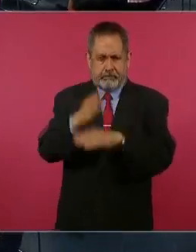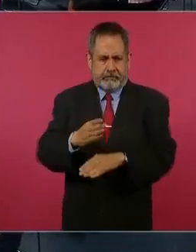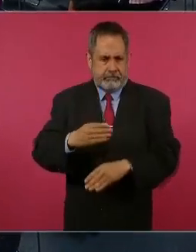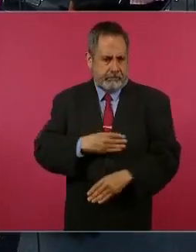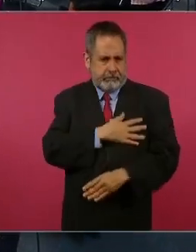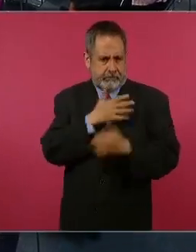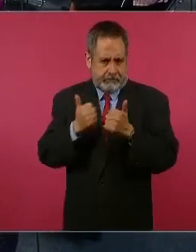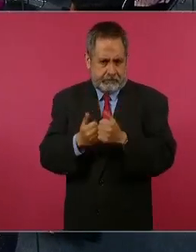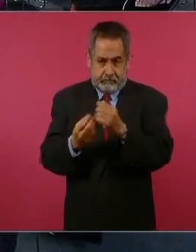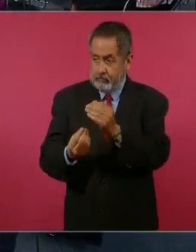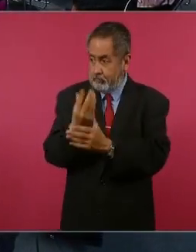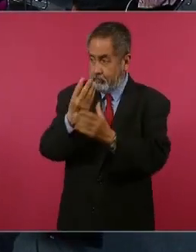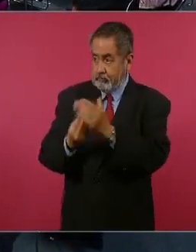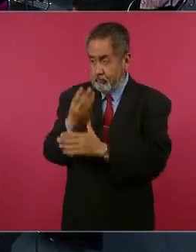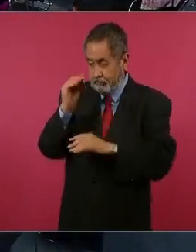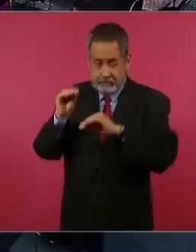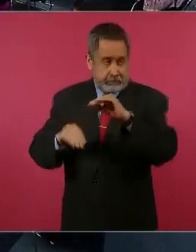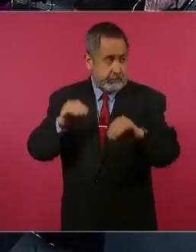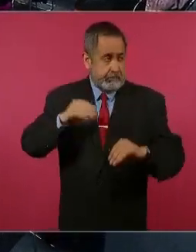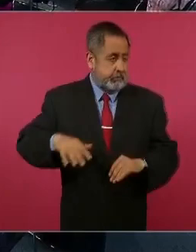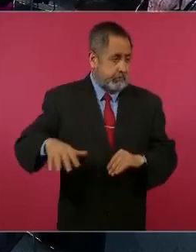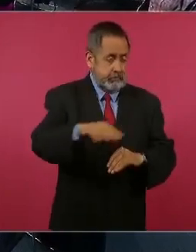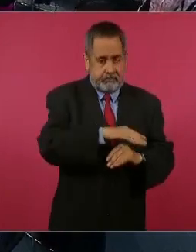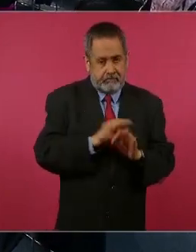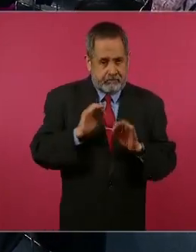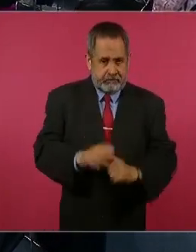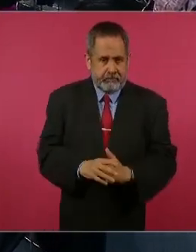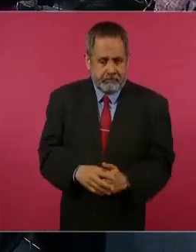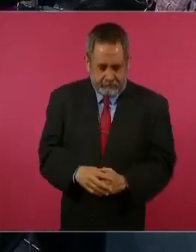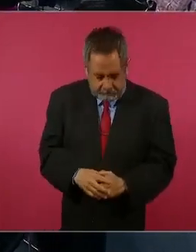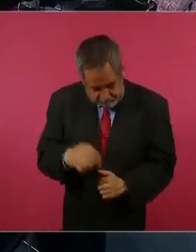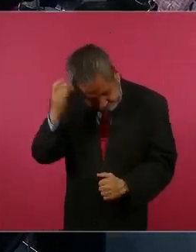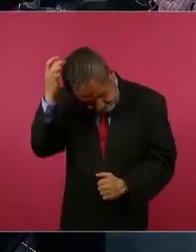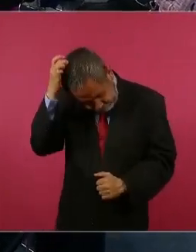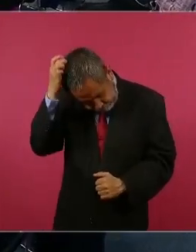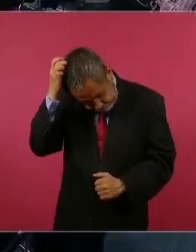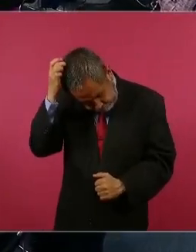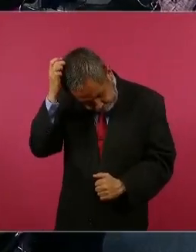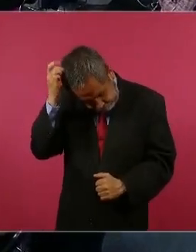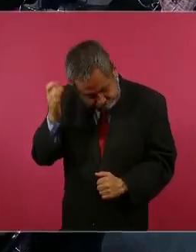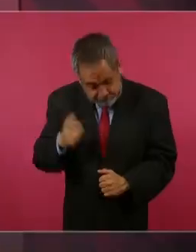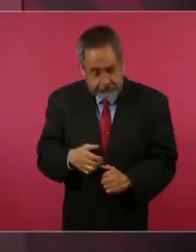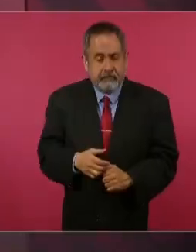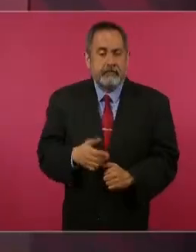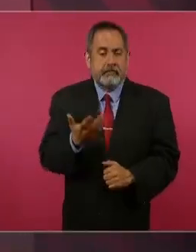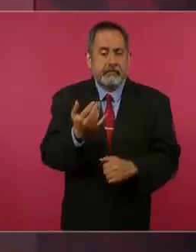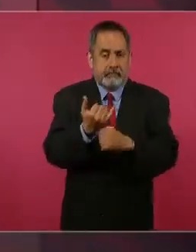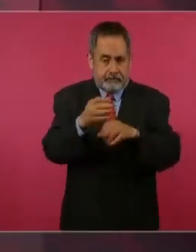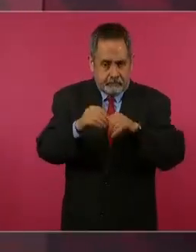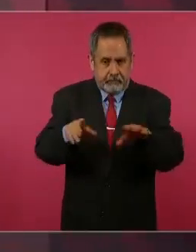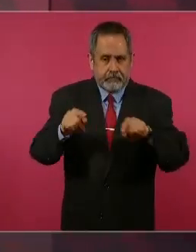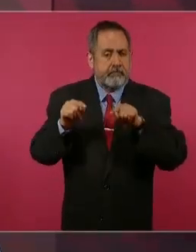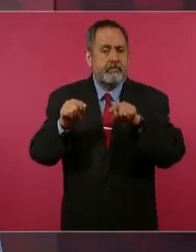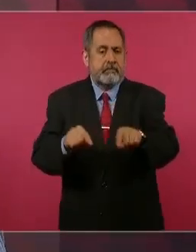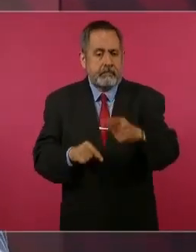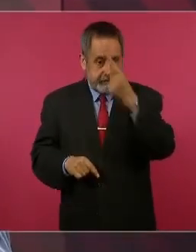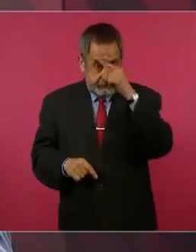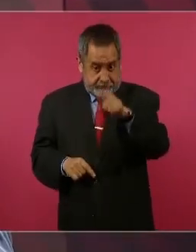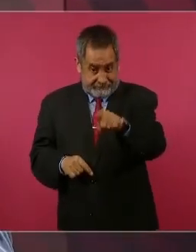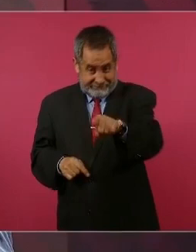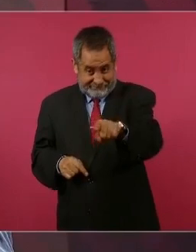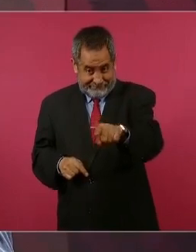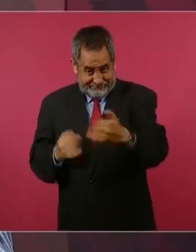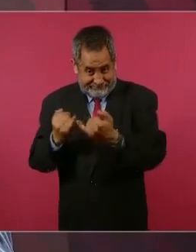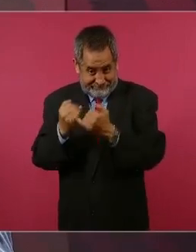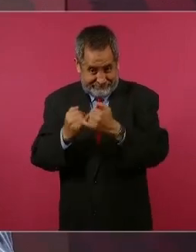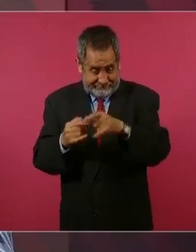las nuevas sucursales del Banco del Bienestar entonces información para quienes